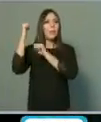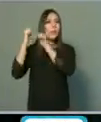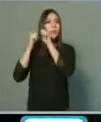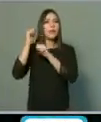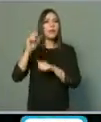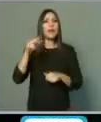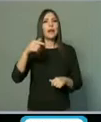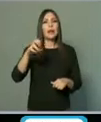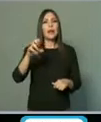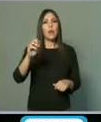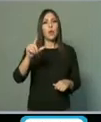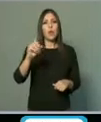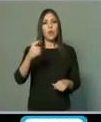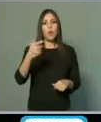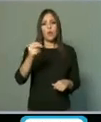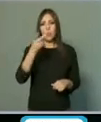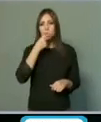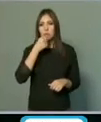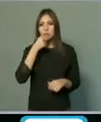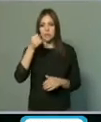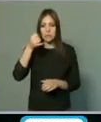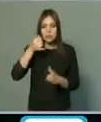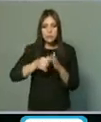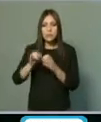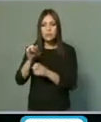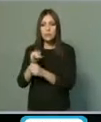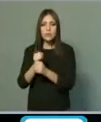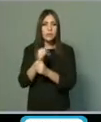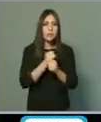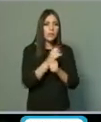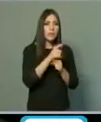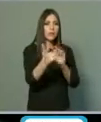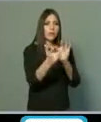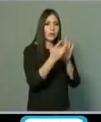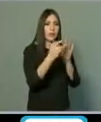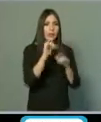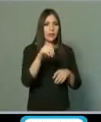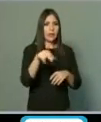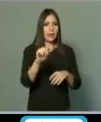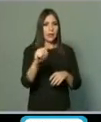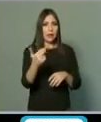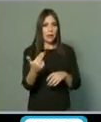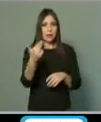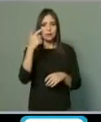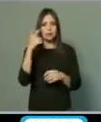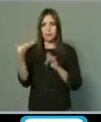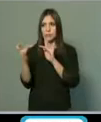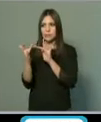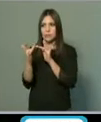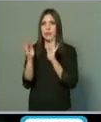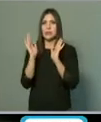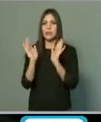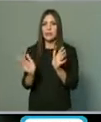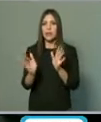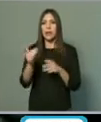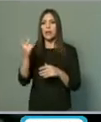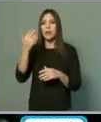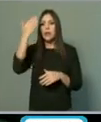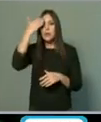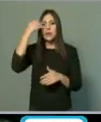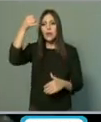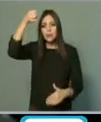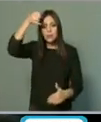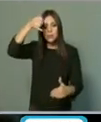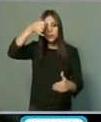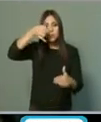Grosjean, que es un investigador privado, ya se ha puesto en contacto con el INAH para ver estas cuevas, que están pues en una cueva subterránea.